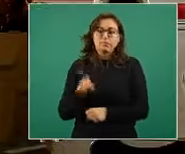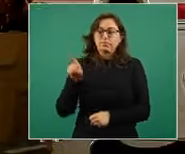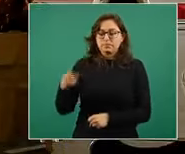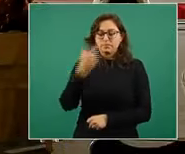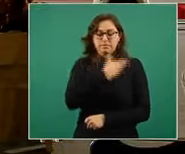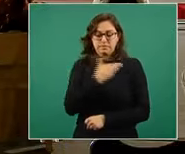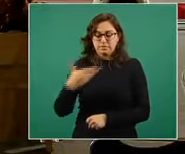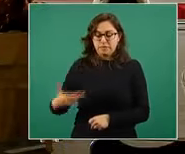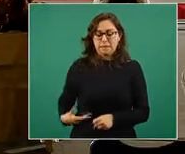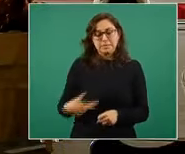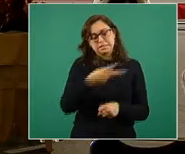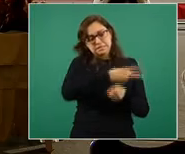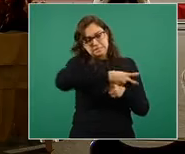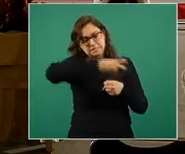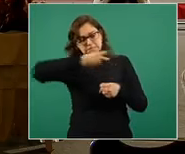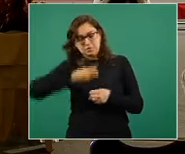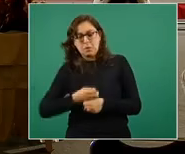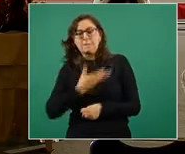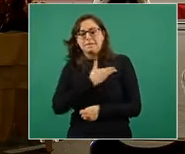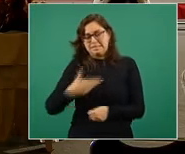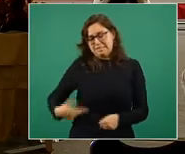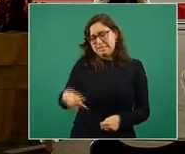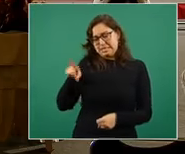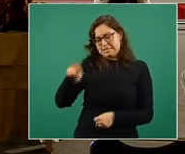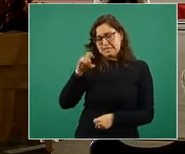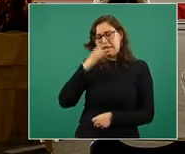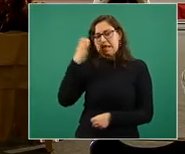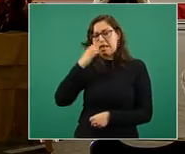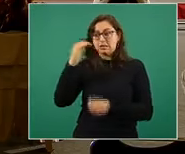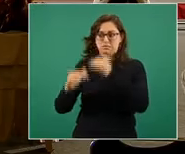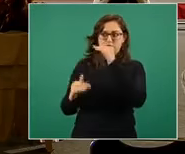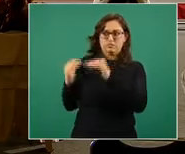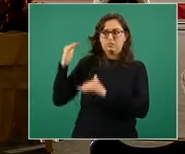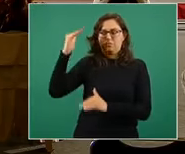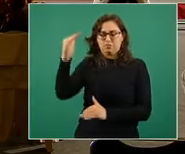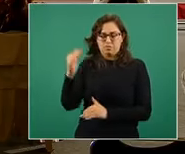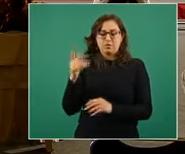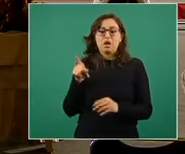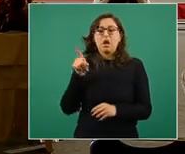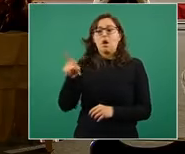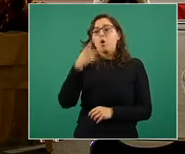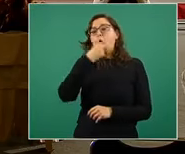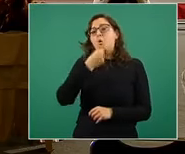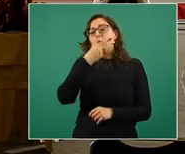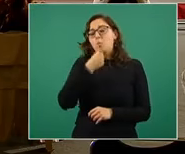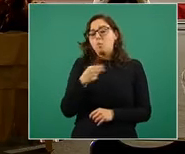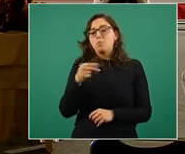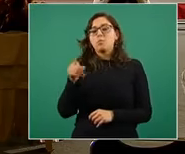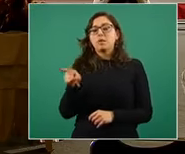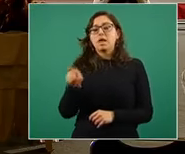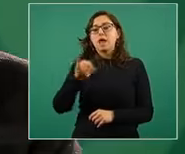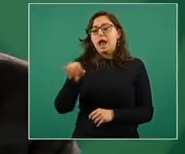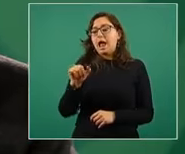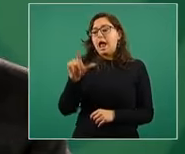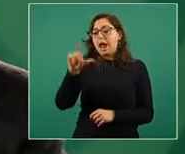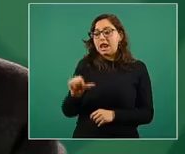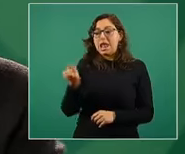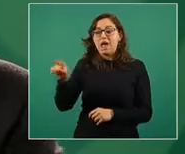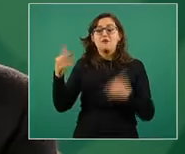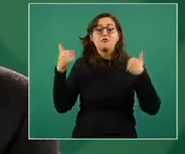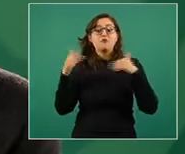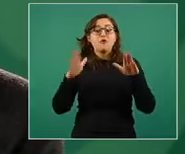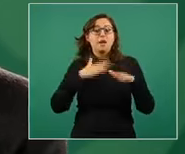Academia Nacional de Medicina, decíamos ayer, otro de mis maestros, el doctor José Jálave, fue mi maestro cuando estaba en el tercer año de